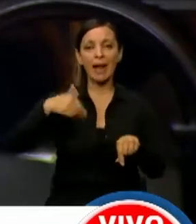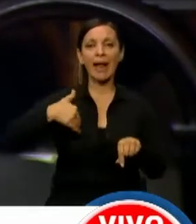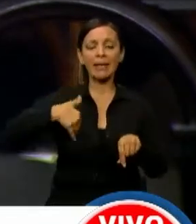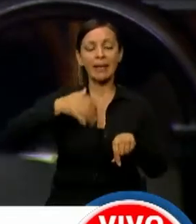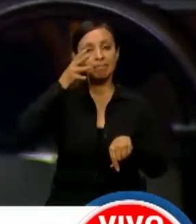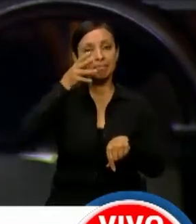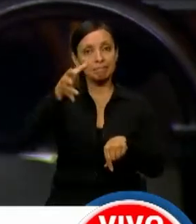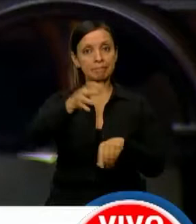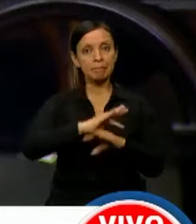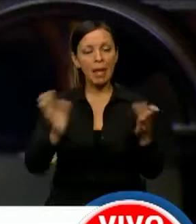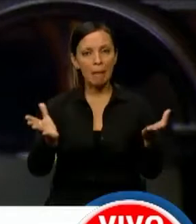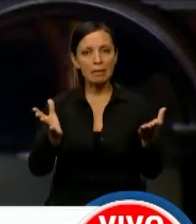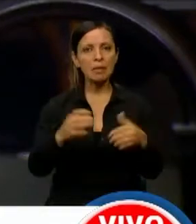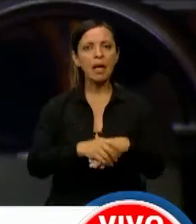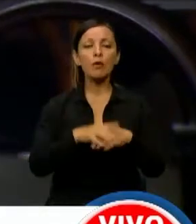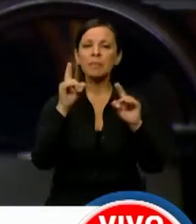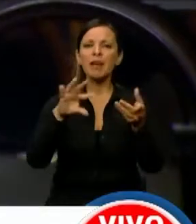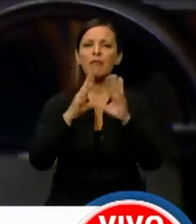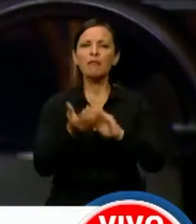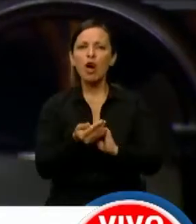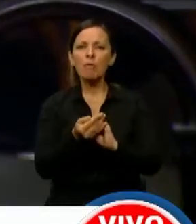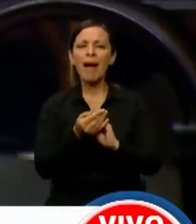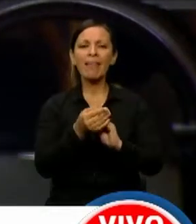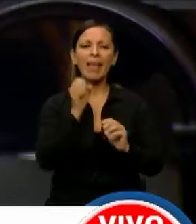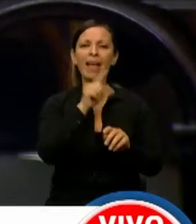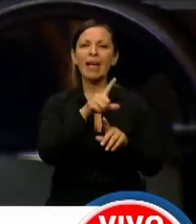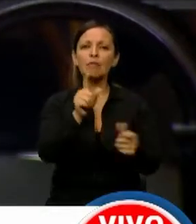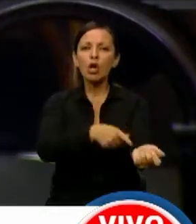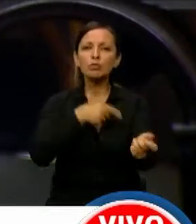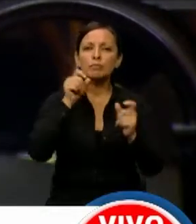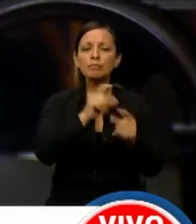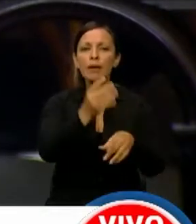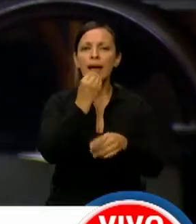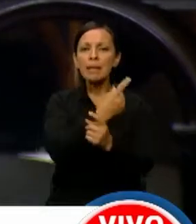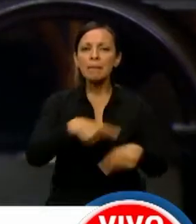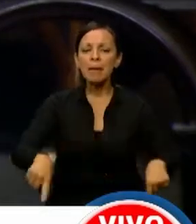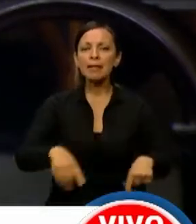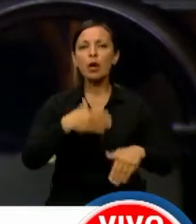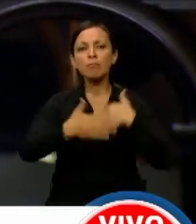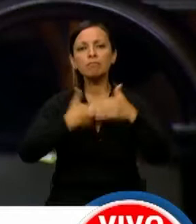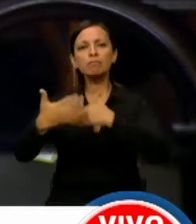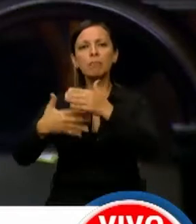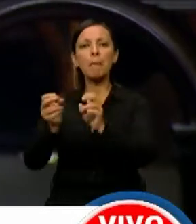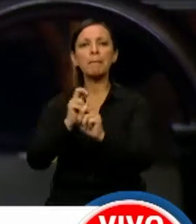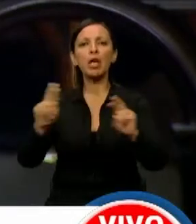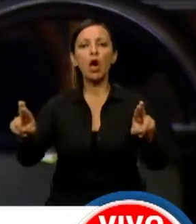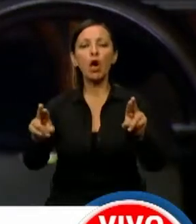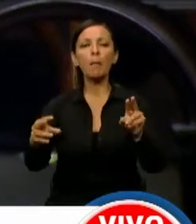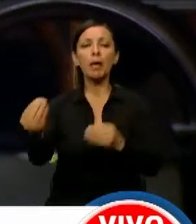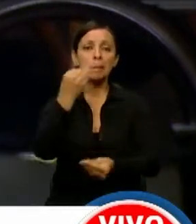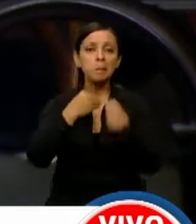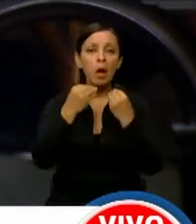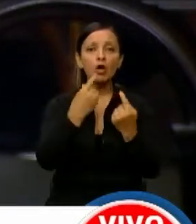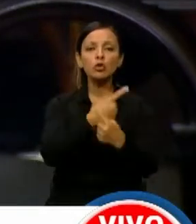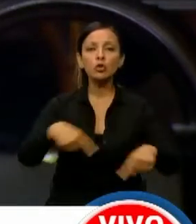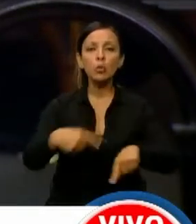alarmantes, porque los patrones, además alimentarios, empeoran década tras década, porque el consumo de sodio y